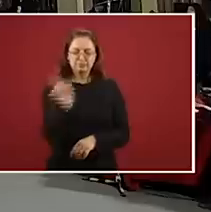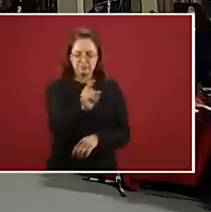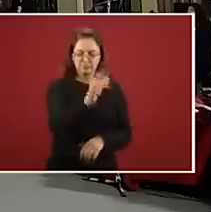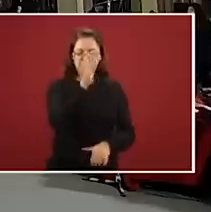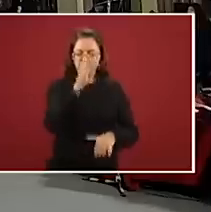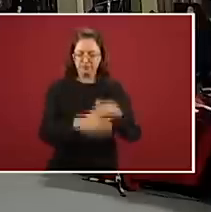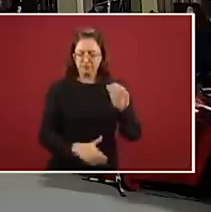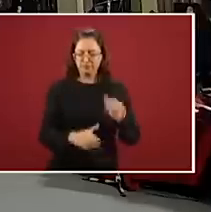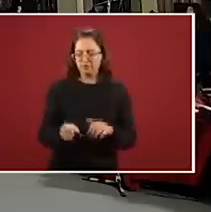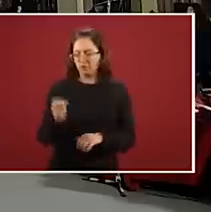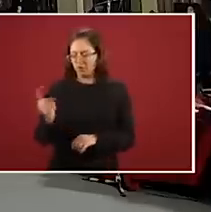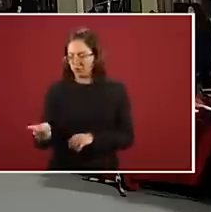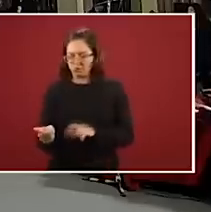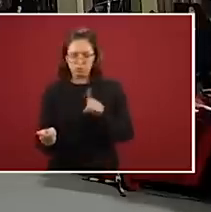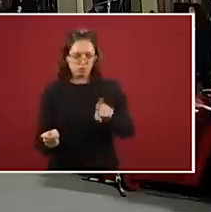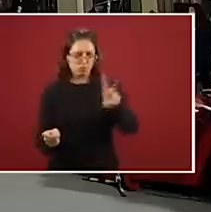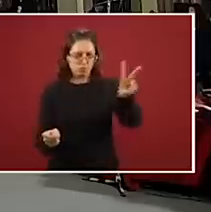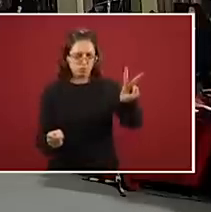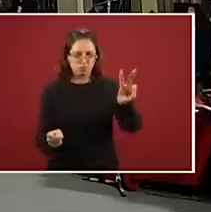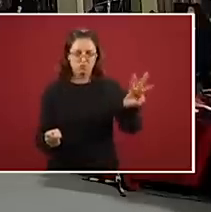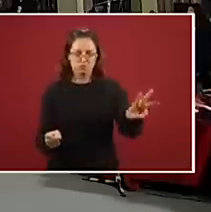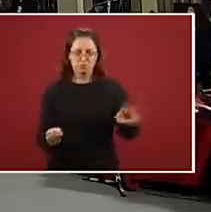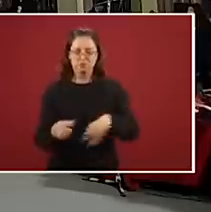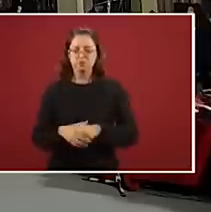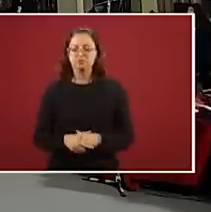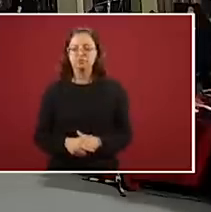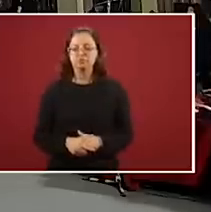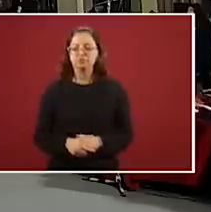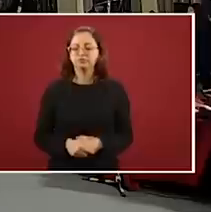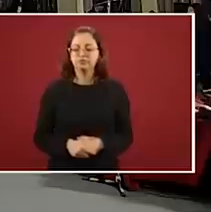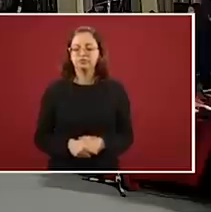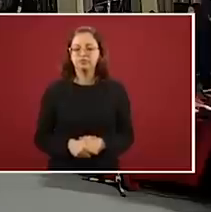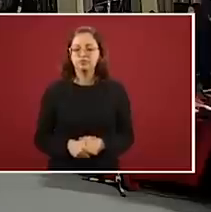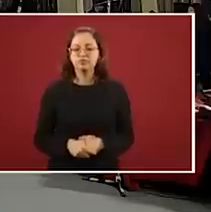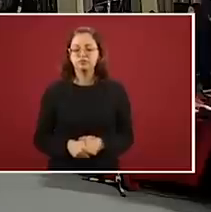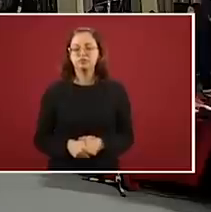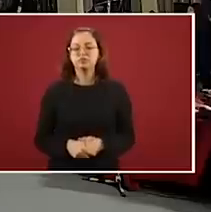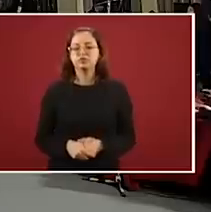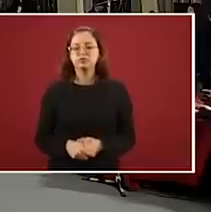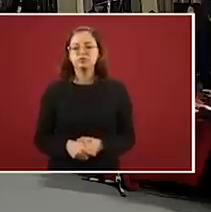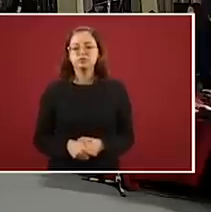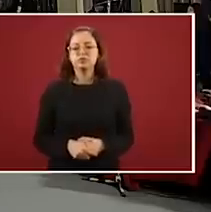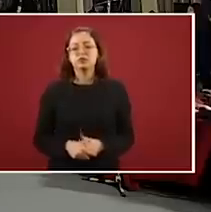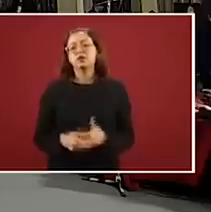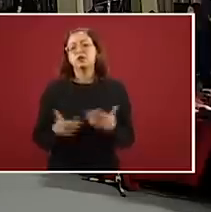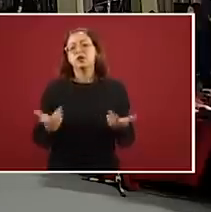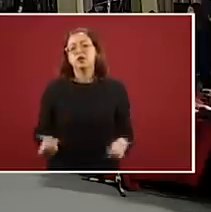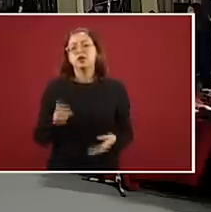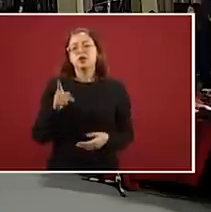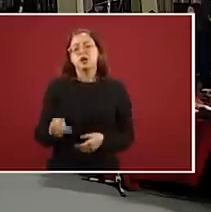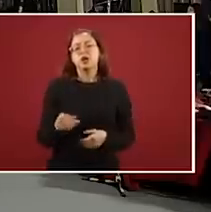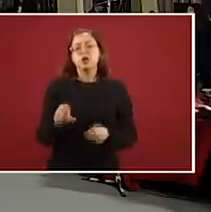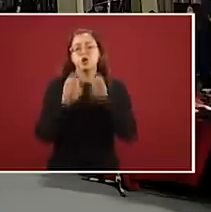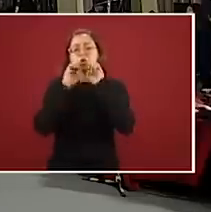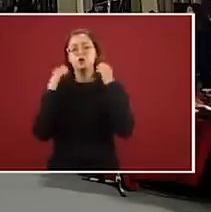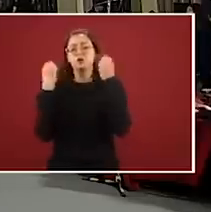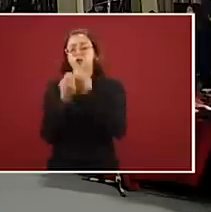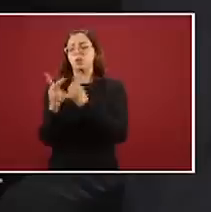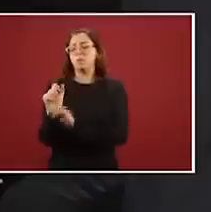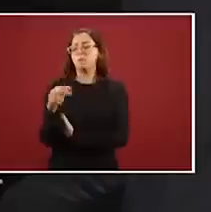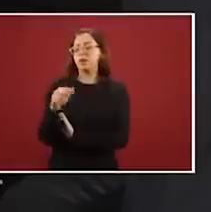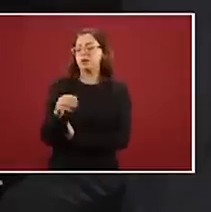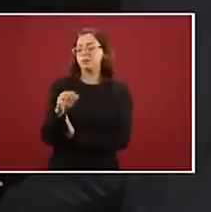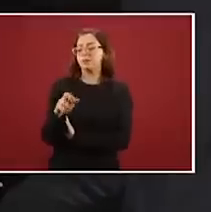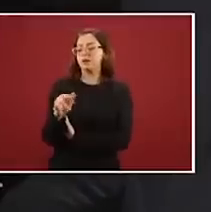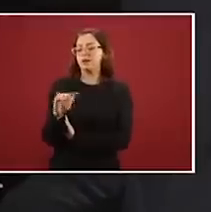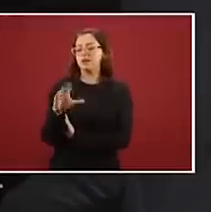vamos después dos y tú tres. Sí, sobre el reconocimiento que le hizo la Organización Panamericana el día de ayer sobre el INSABE.